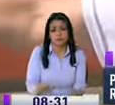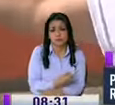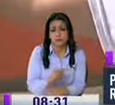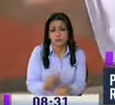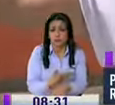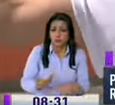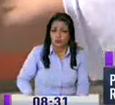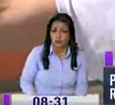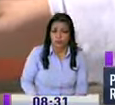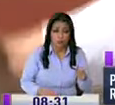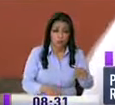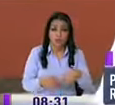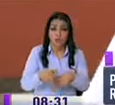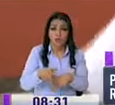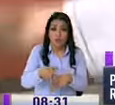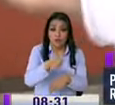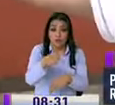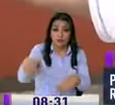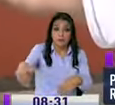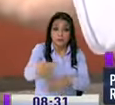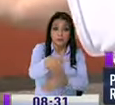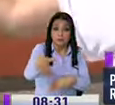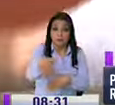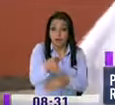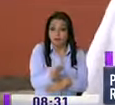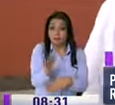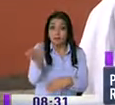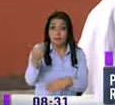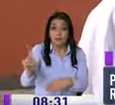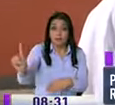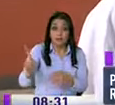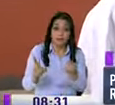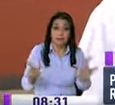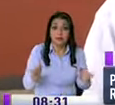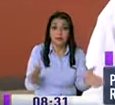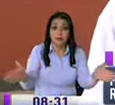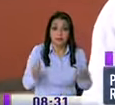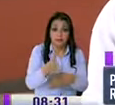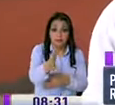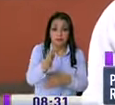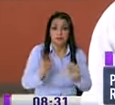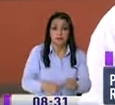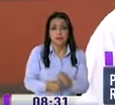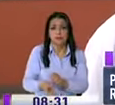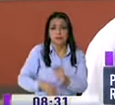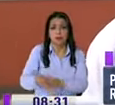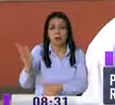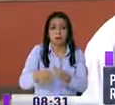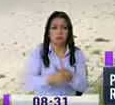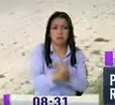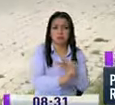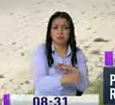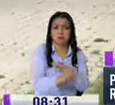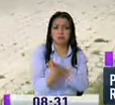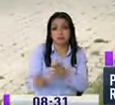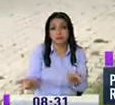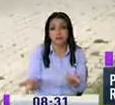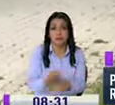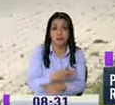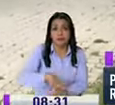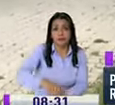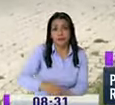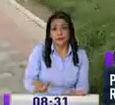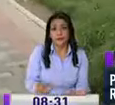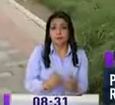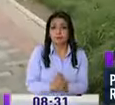Porque justamente tiene salida hacia la principal, hacia la derecha y hacia la izquierda. O sea, tienen para correr por donde sea. Además, conforme pasan